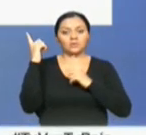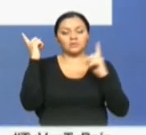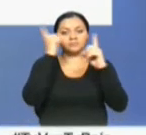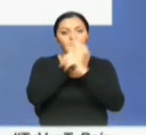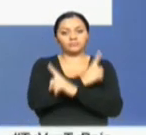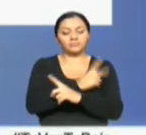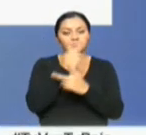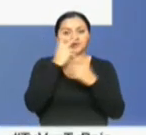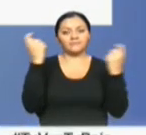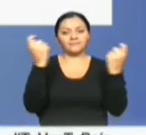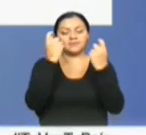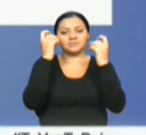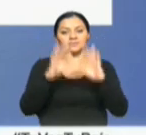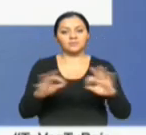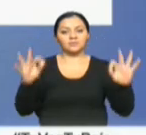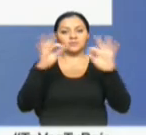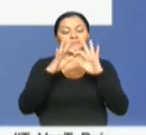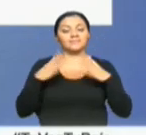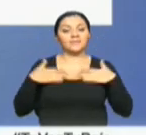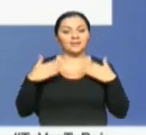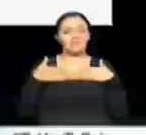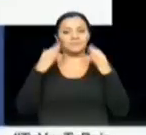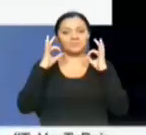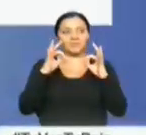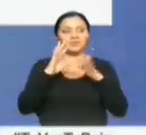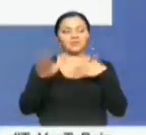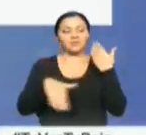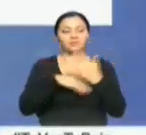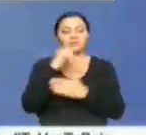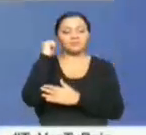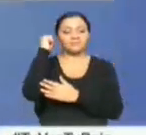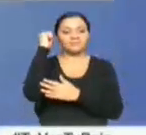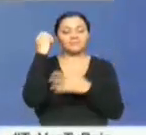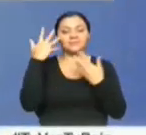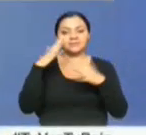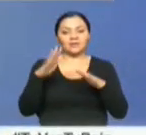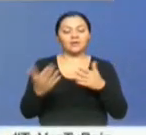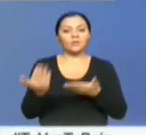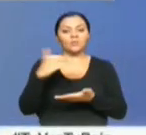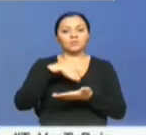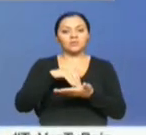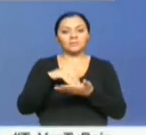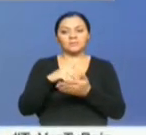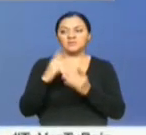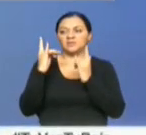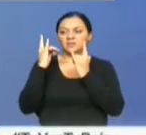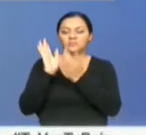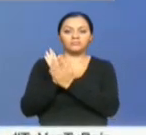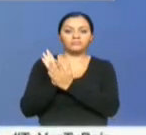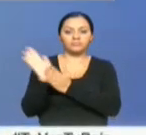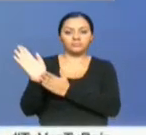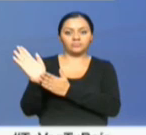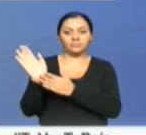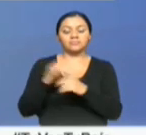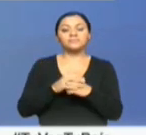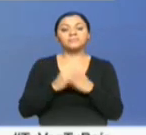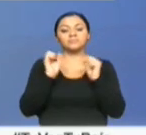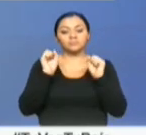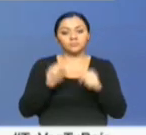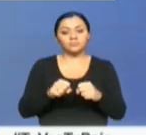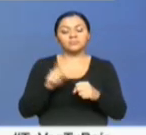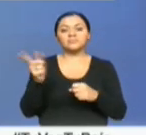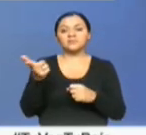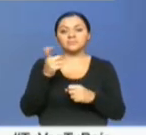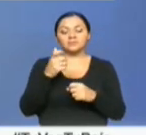fiesta popular. La alegría es inmensa. Hemos vencido nuevamente a una de las fortunas más grandes del Ecuador. Pudimos derrotar